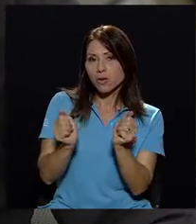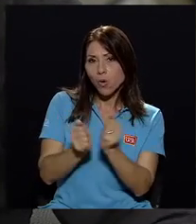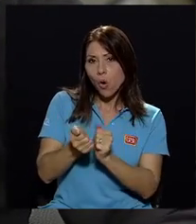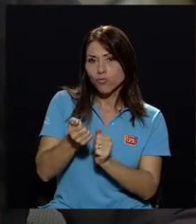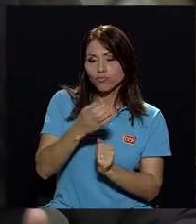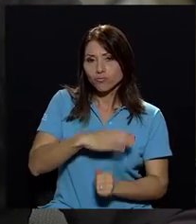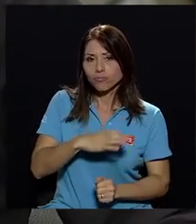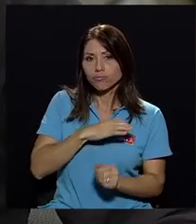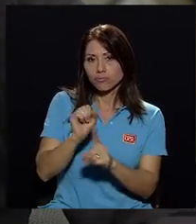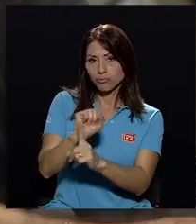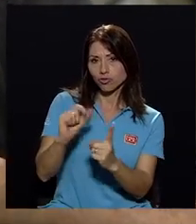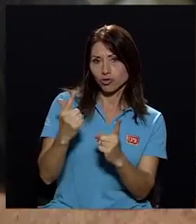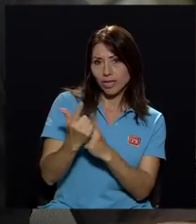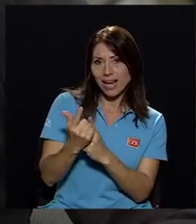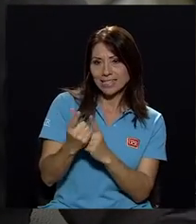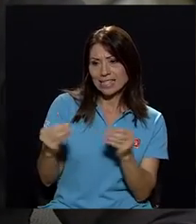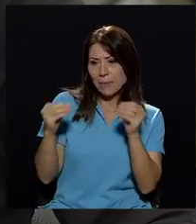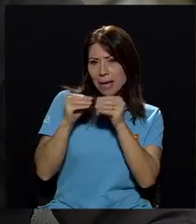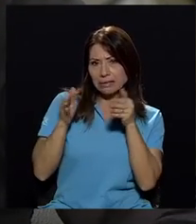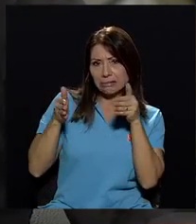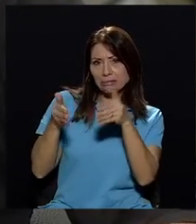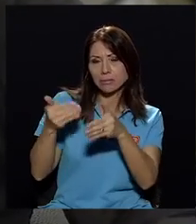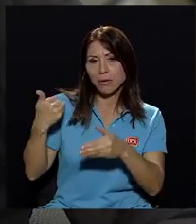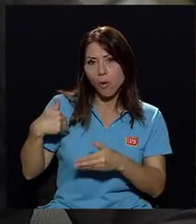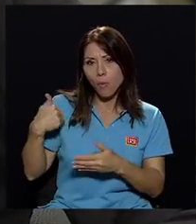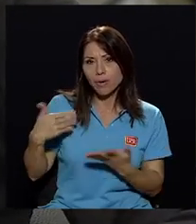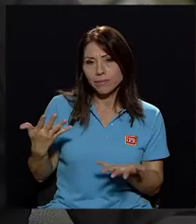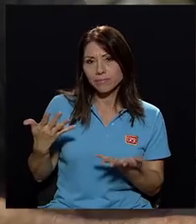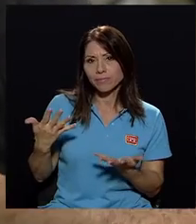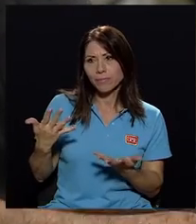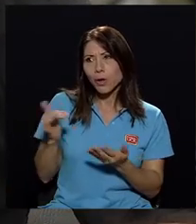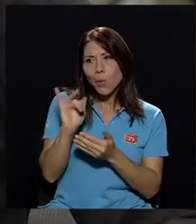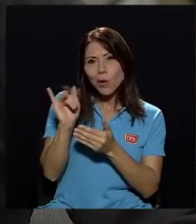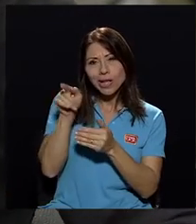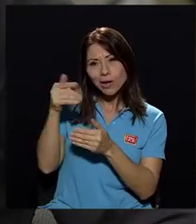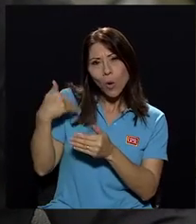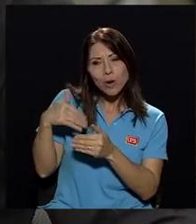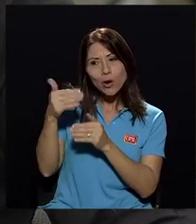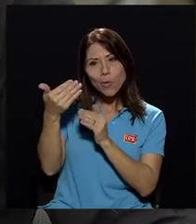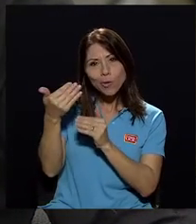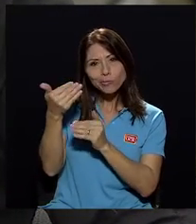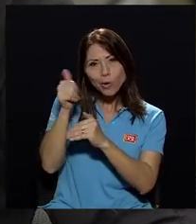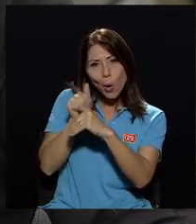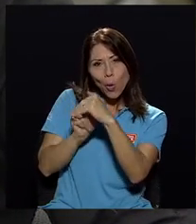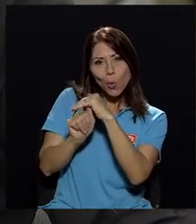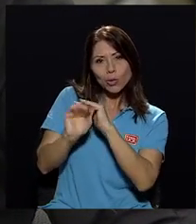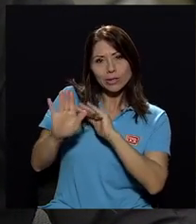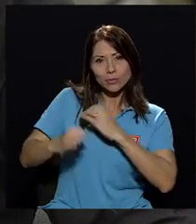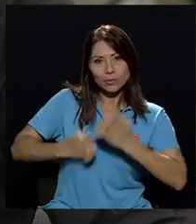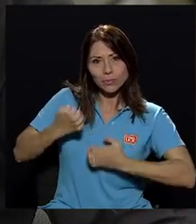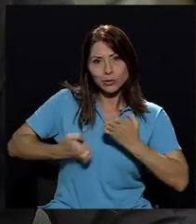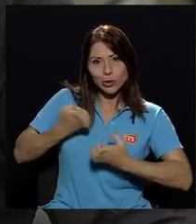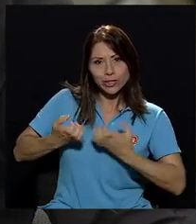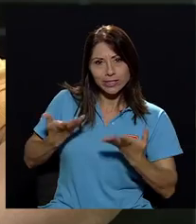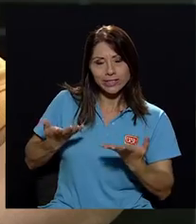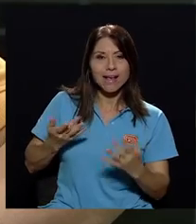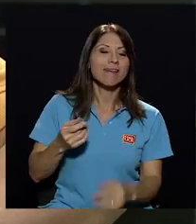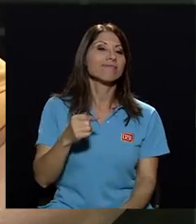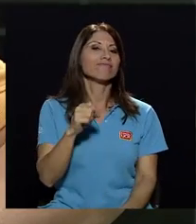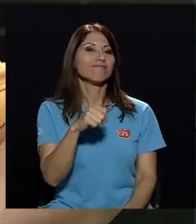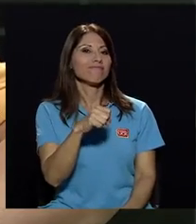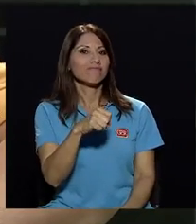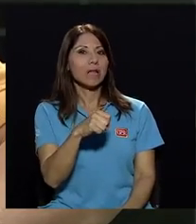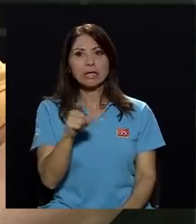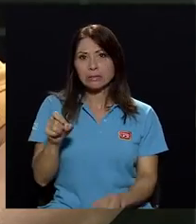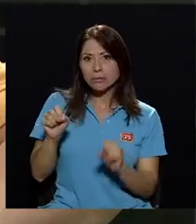con factores sociales que pesan más sobre el hombre, que tiende más a ocultar sus emociones, más sus sentimientos. Fue bien. ¿Y